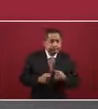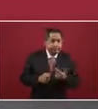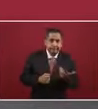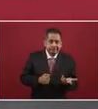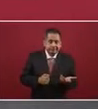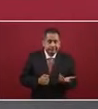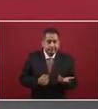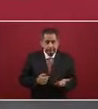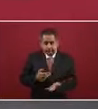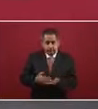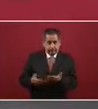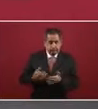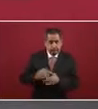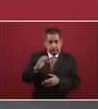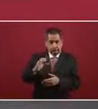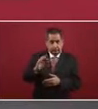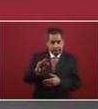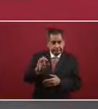Electricidad